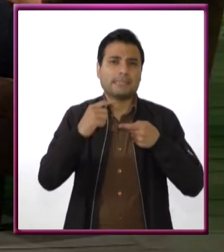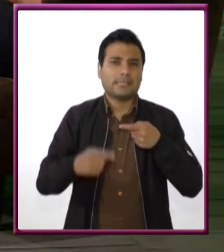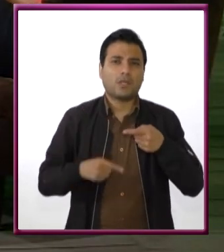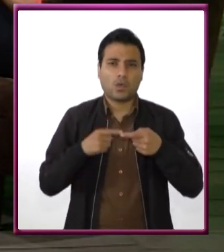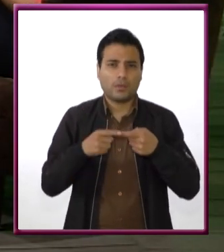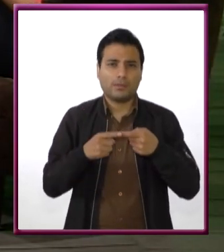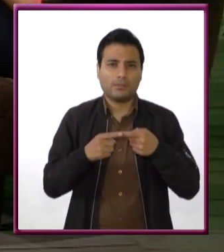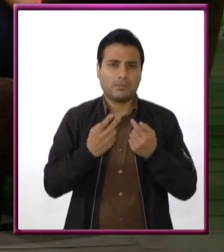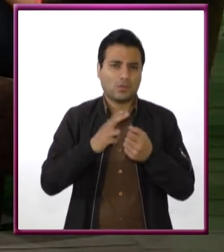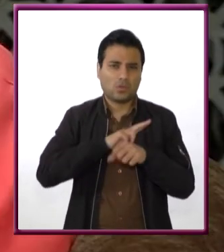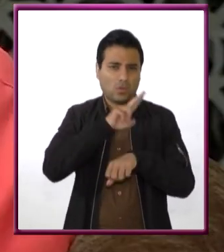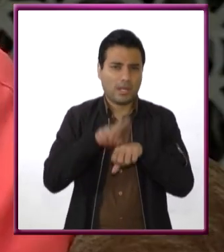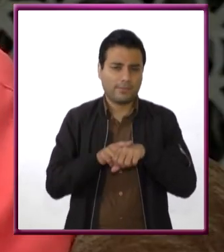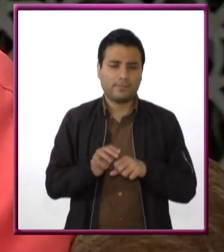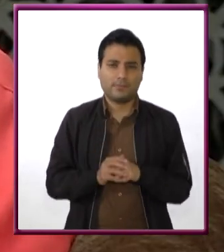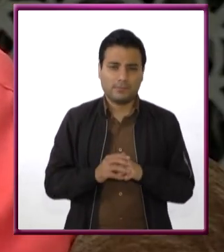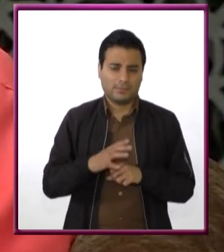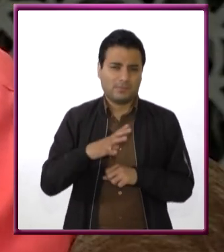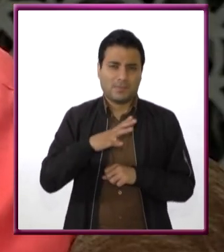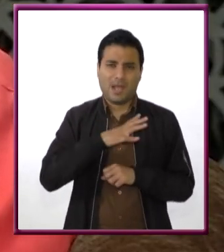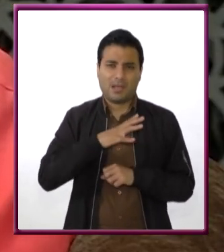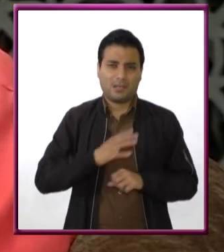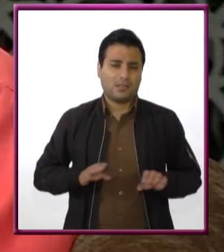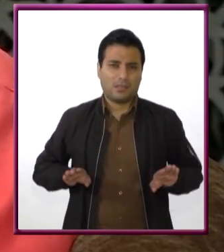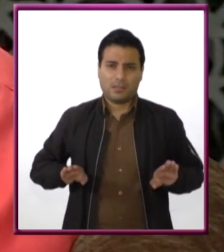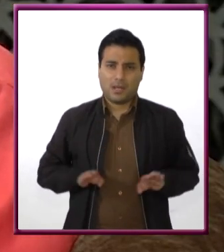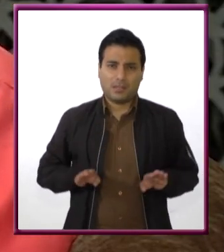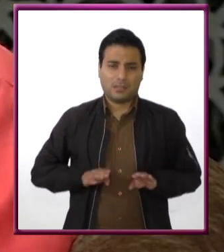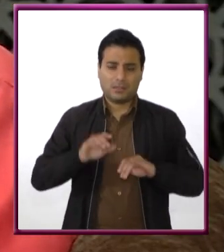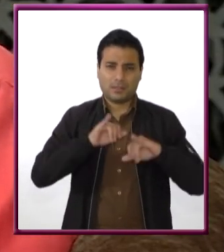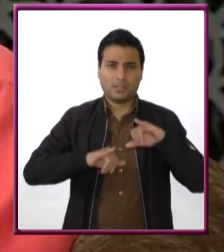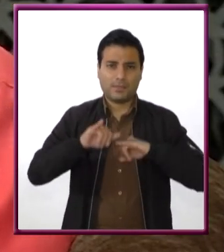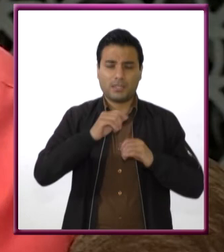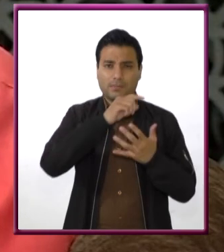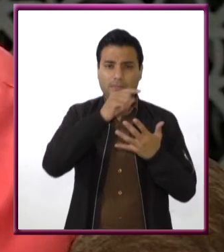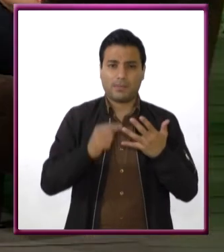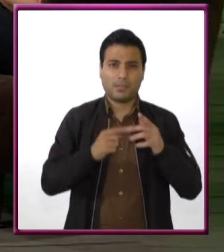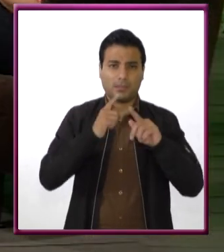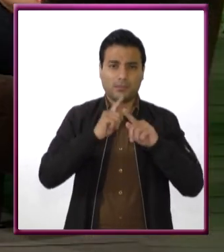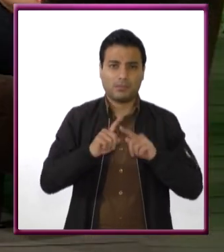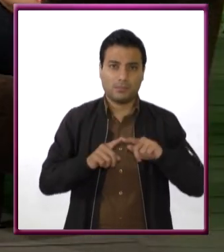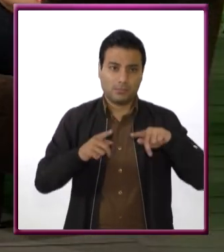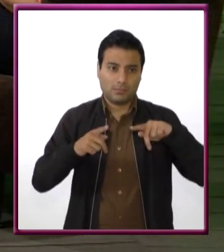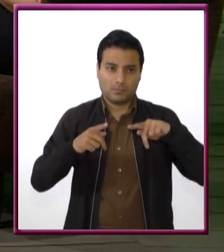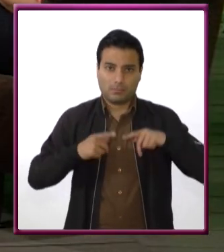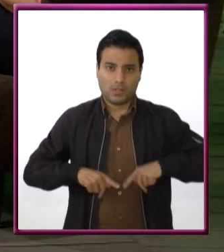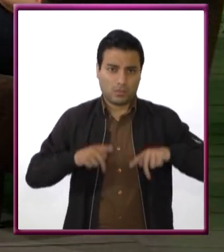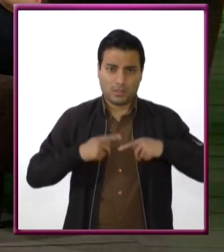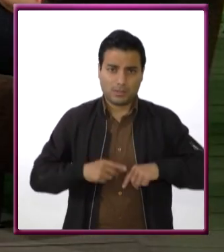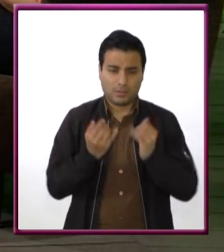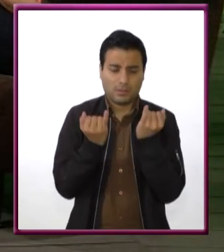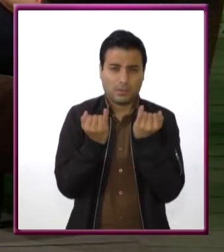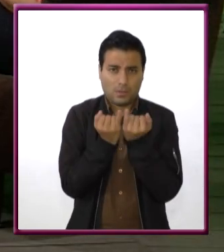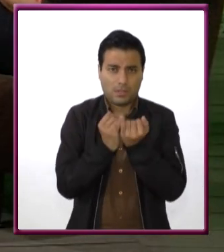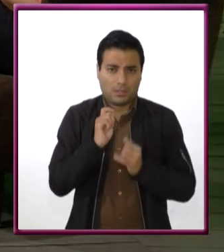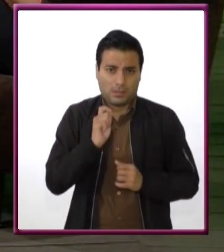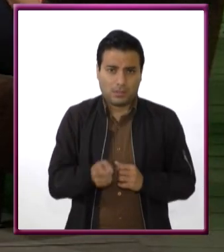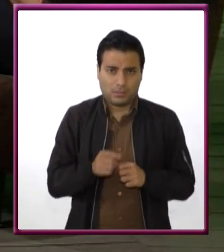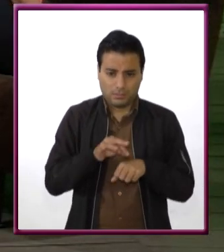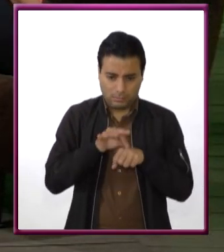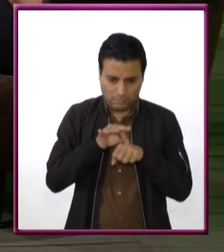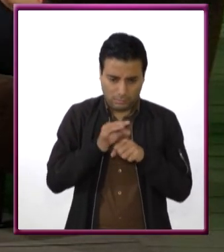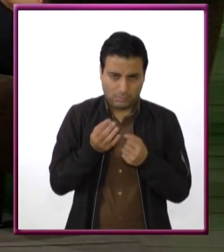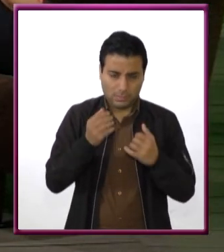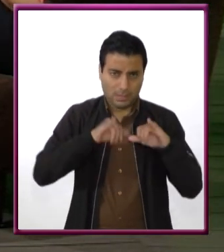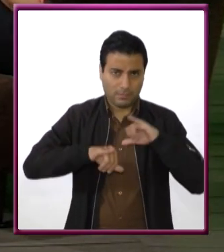Porque comparte un montón de características químicas. Nosotros somos materia orgánica. Entonces, una